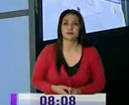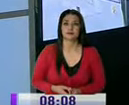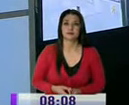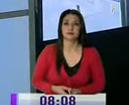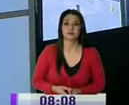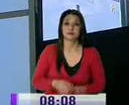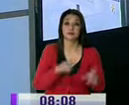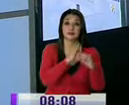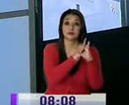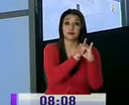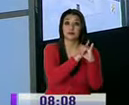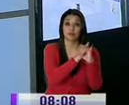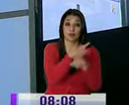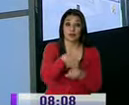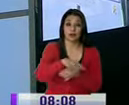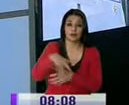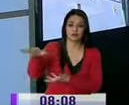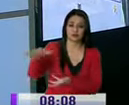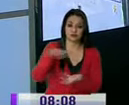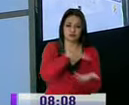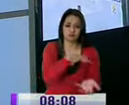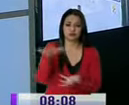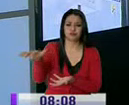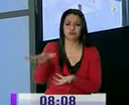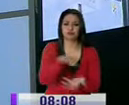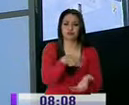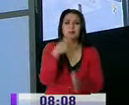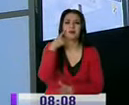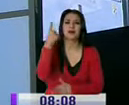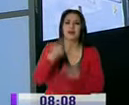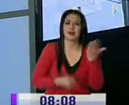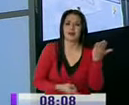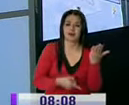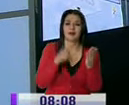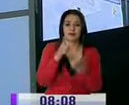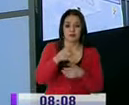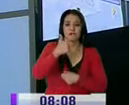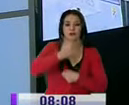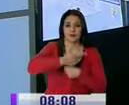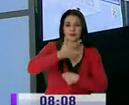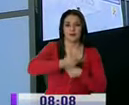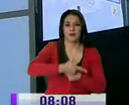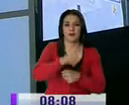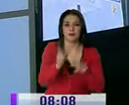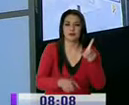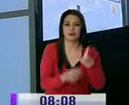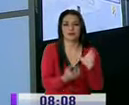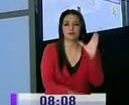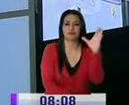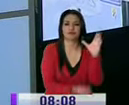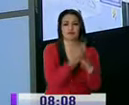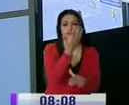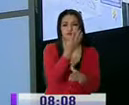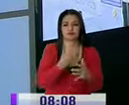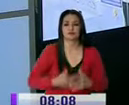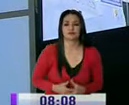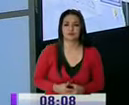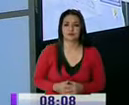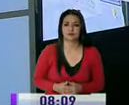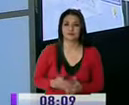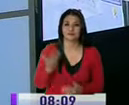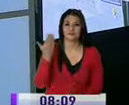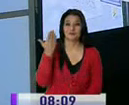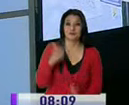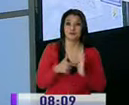varias realizan recolecciones de donación justamente para los damnificados del volcán, en lo que acabamos de ver este momento. Hace un rato